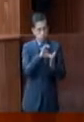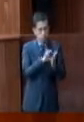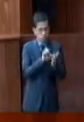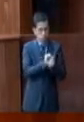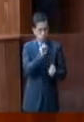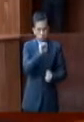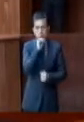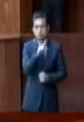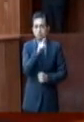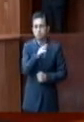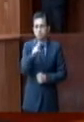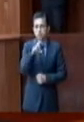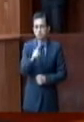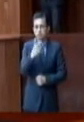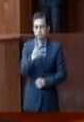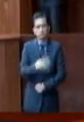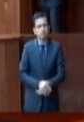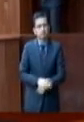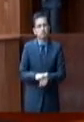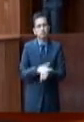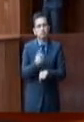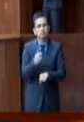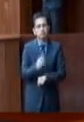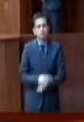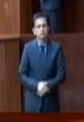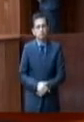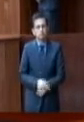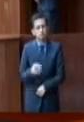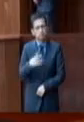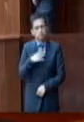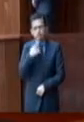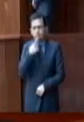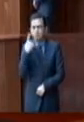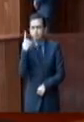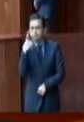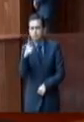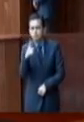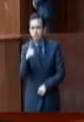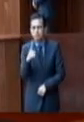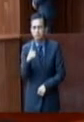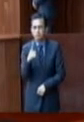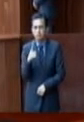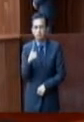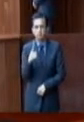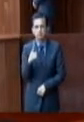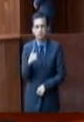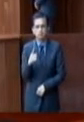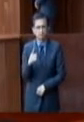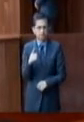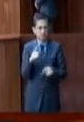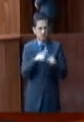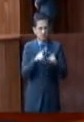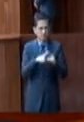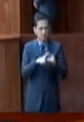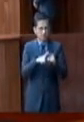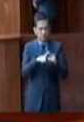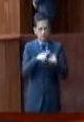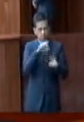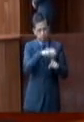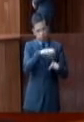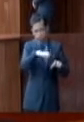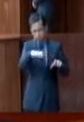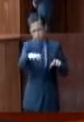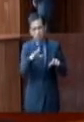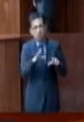el 134 porque se denuncia por supuesto a áreas del gobierno federal